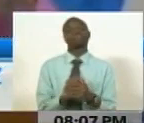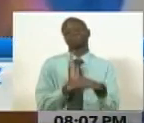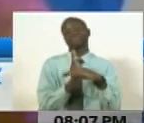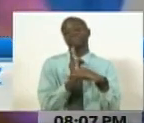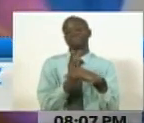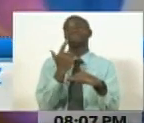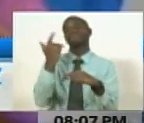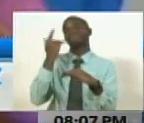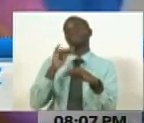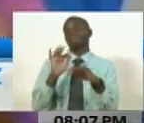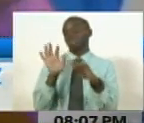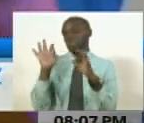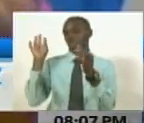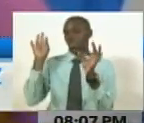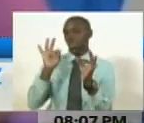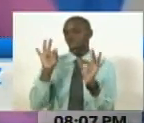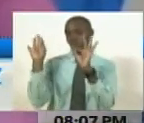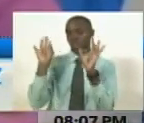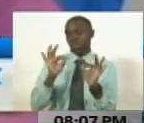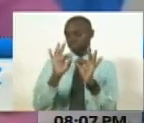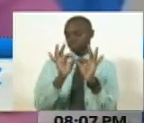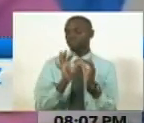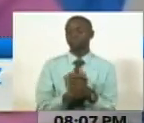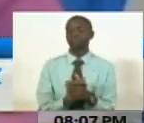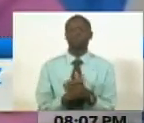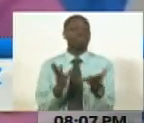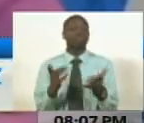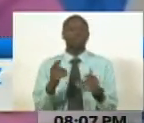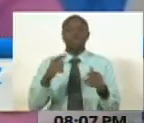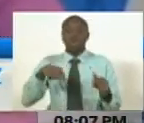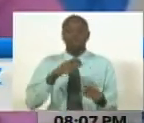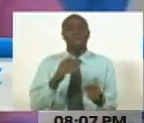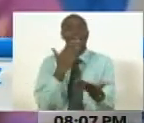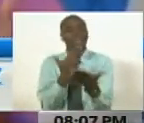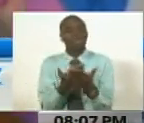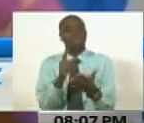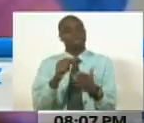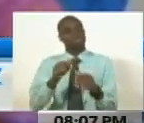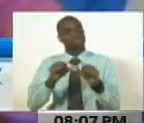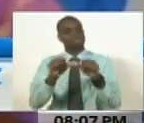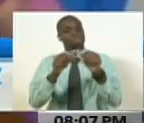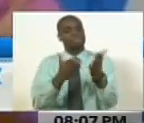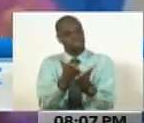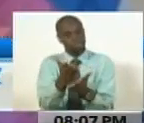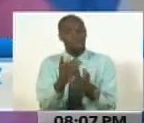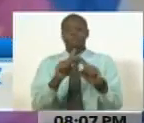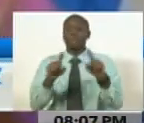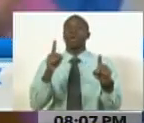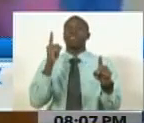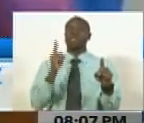Eso hay que agradecer, sinceridad. Pero también hay que decir,